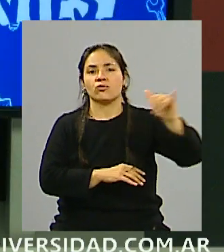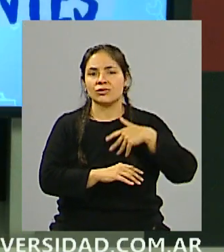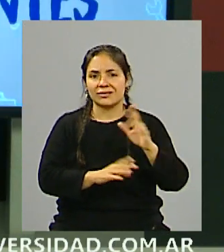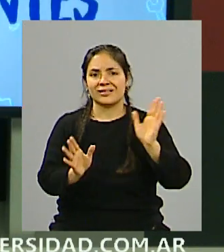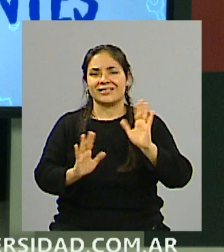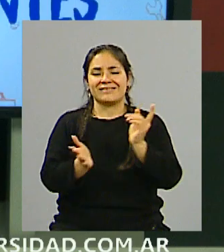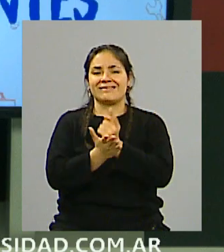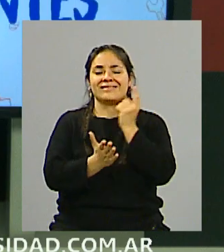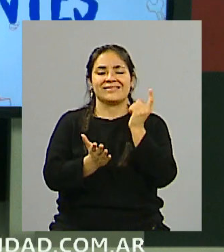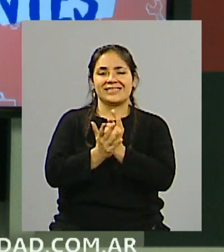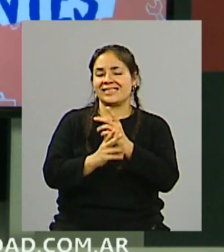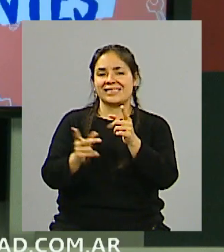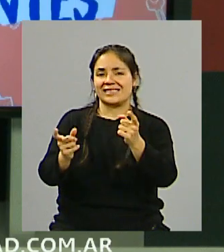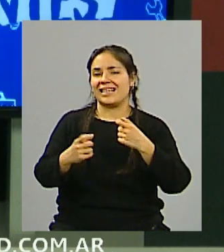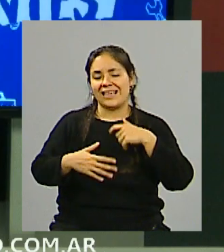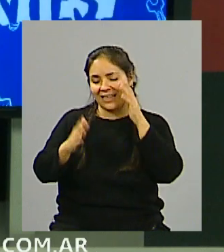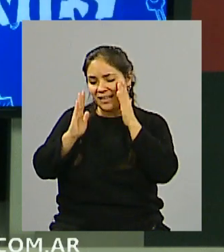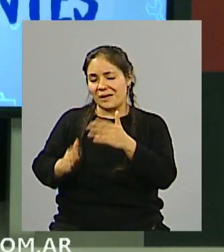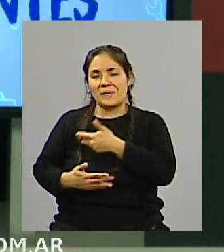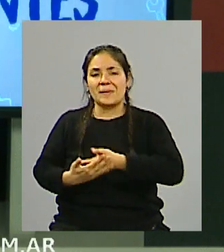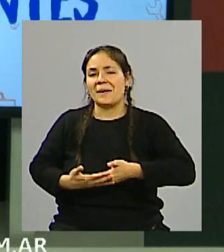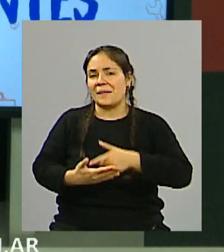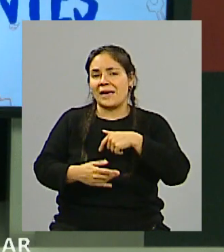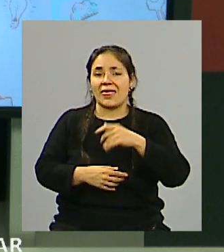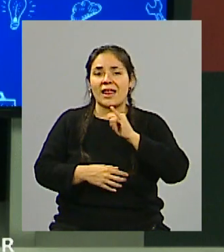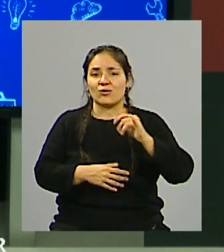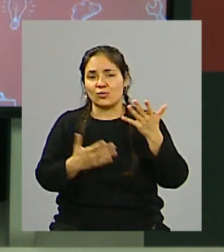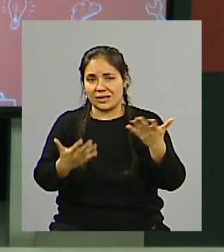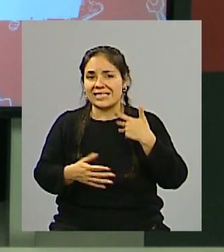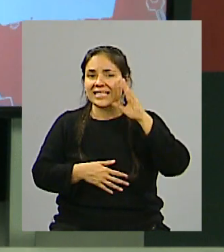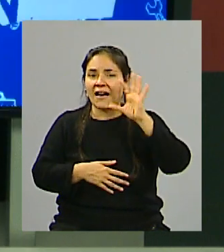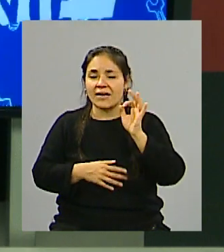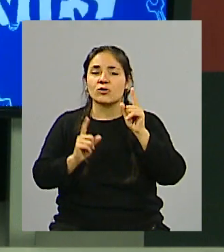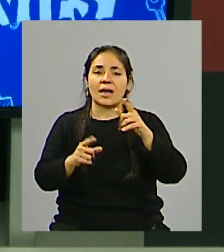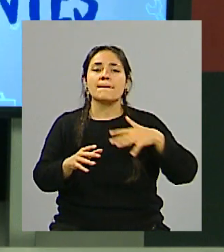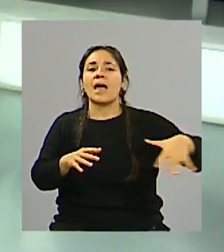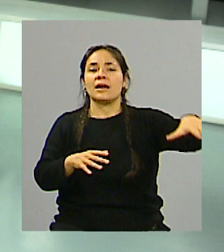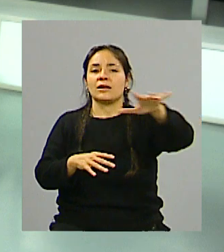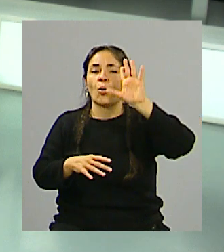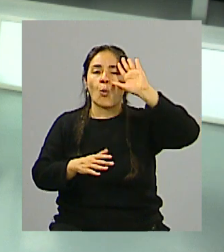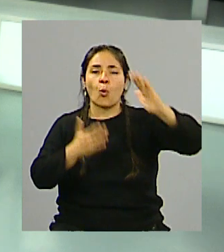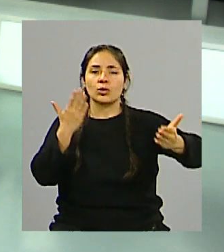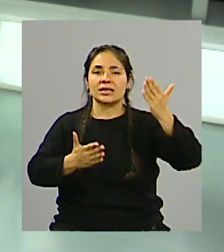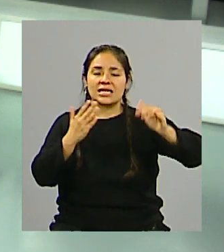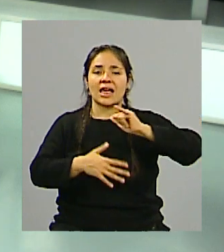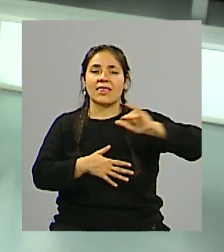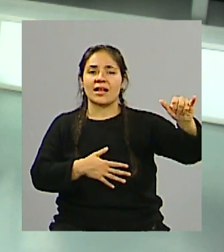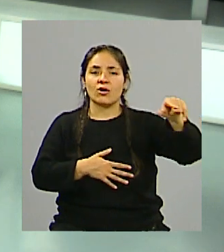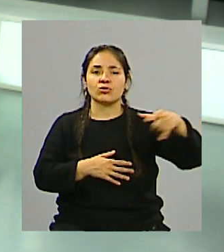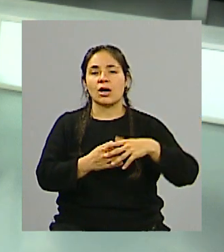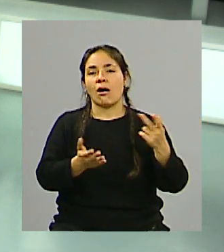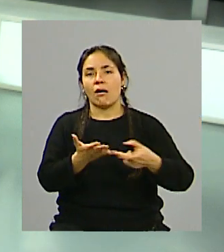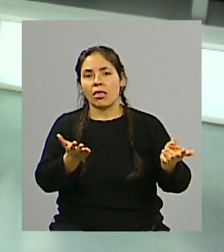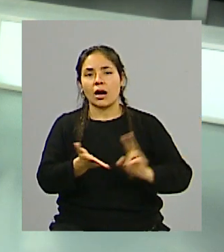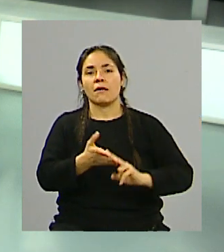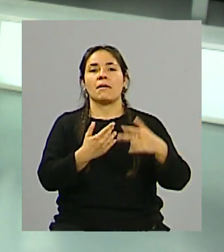tenérsela, ¿no? Para ir a realizar una denuncia, cuando sabemos que también hay un sistema, ¿no? de la justicia y de la denuncia que nos revictimiza